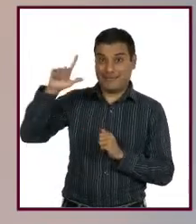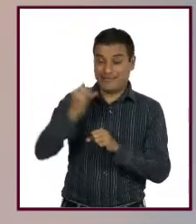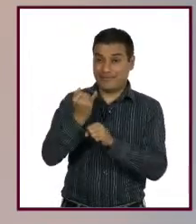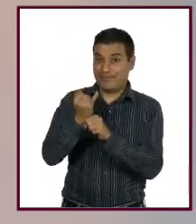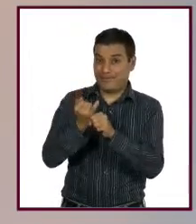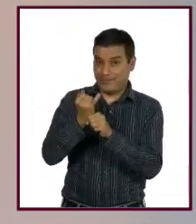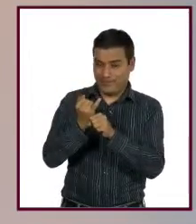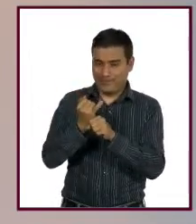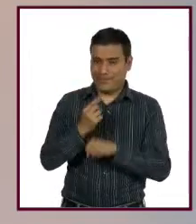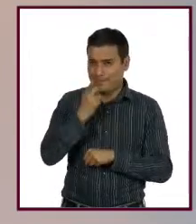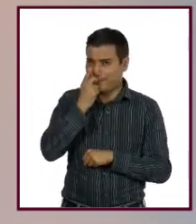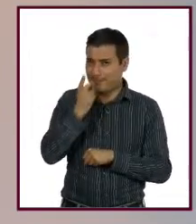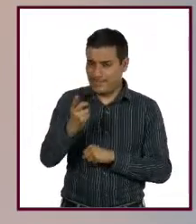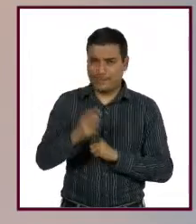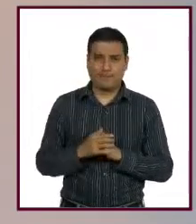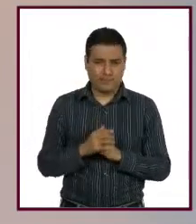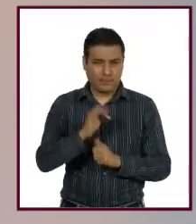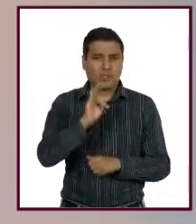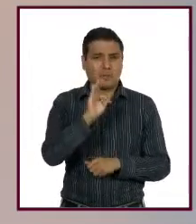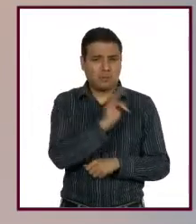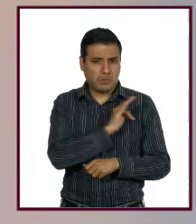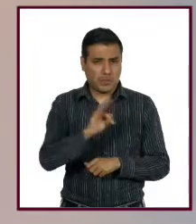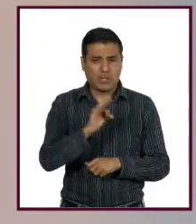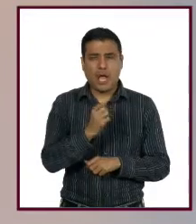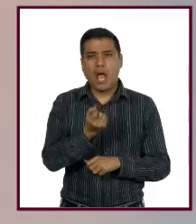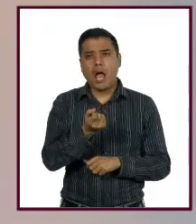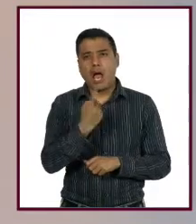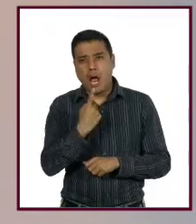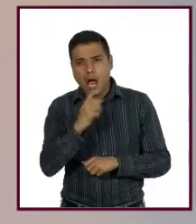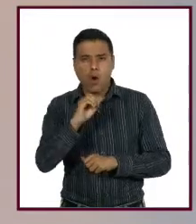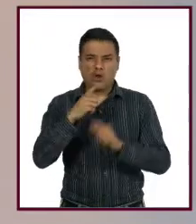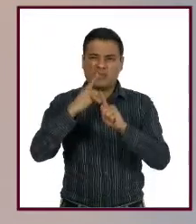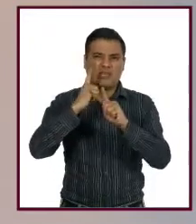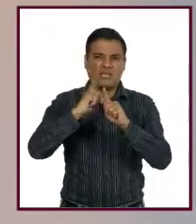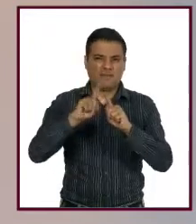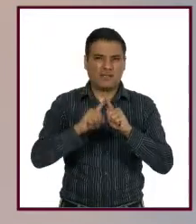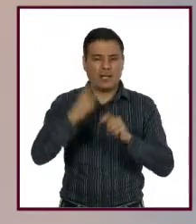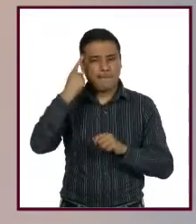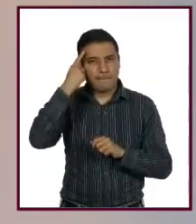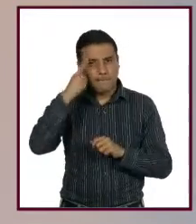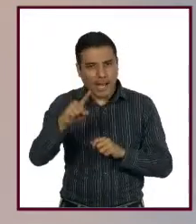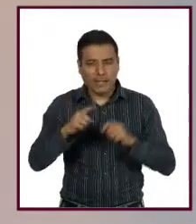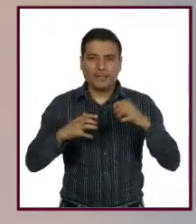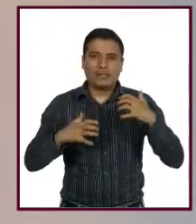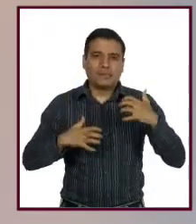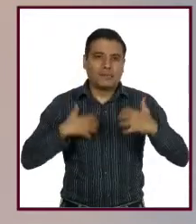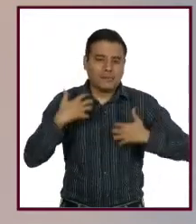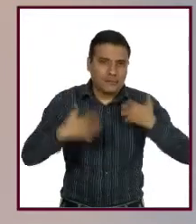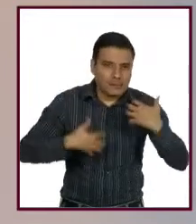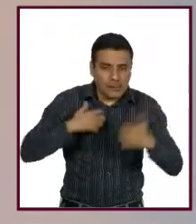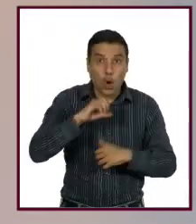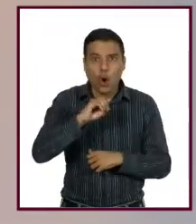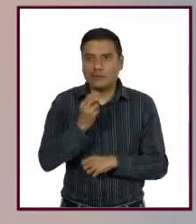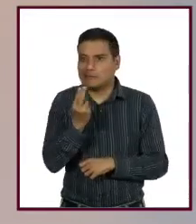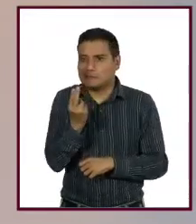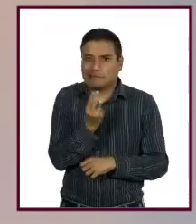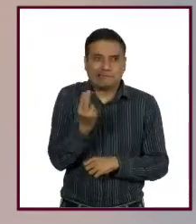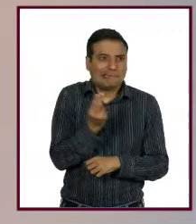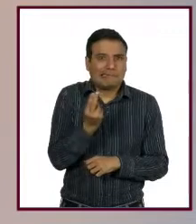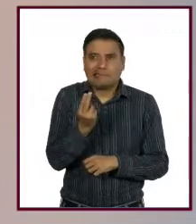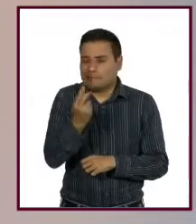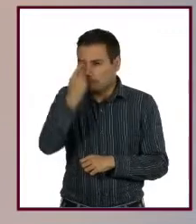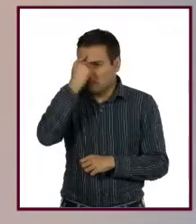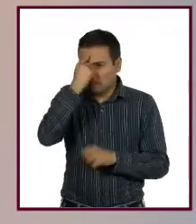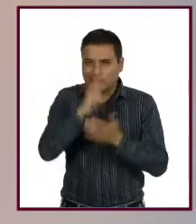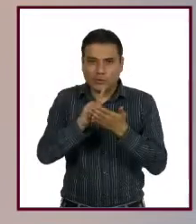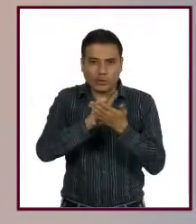tratamientos farmacológicos que se dan para disminuir algunos síntomas como la abstinencia, la irritabilidad o el deseo de volver a consumir.